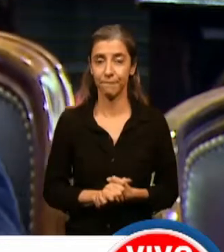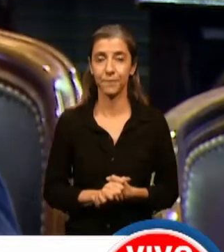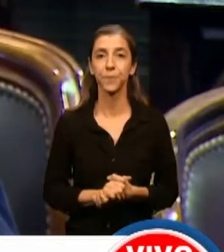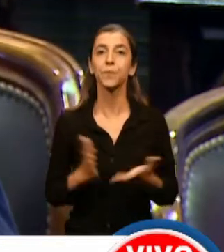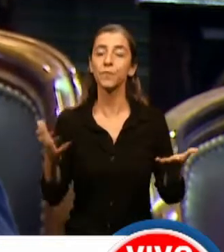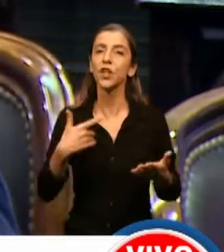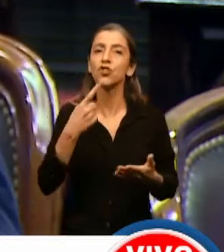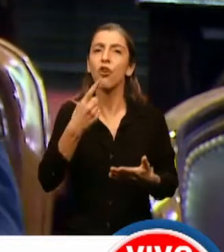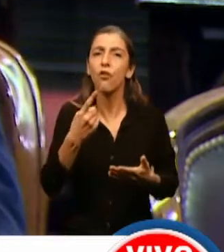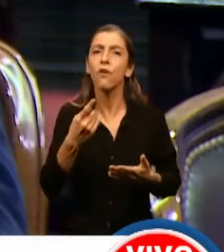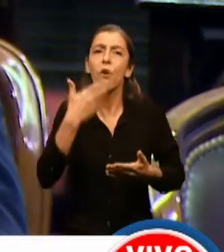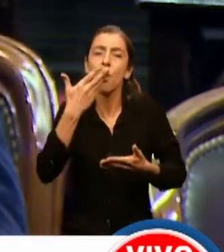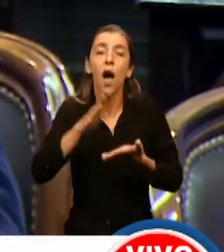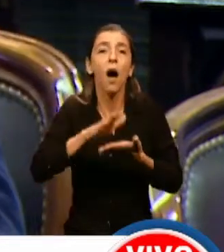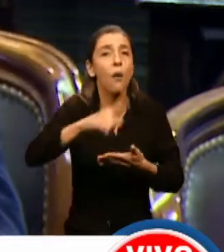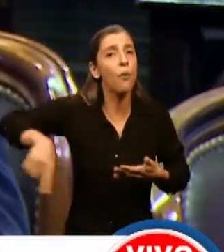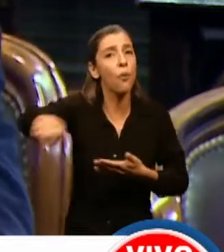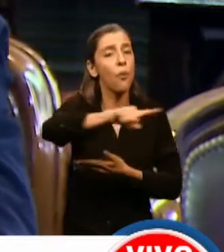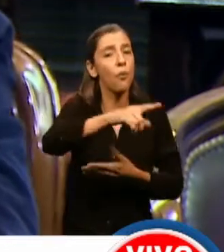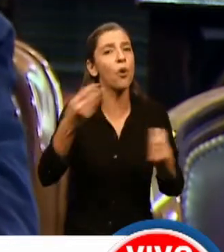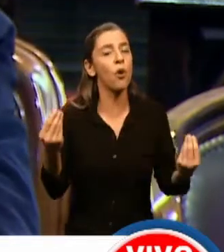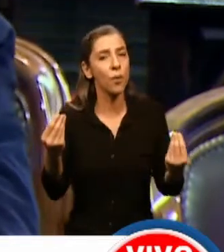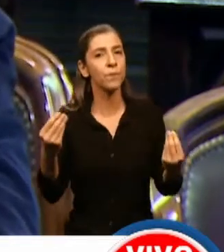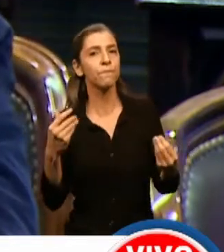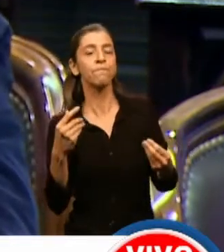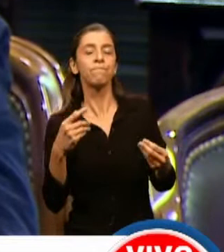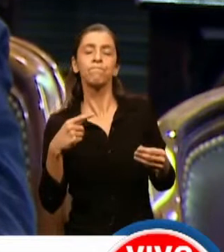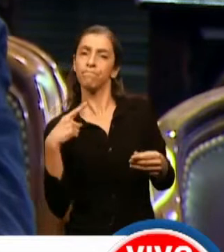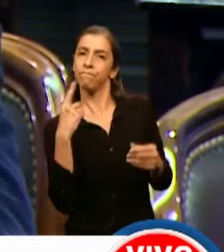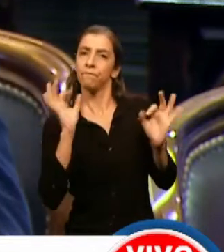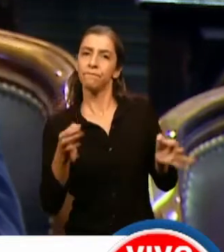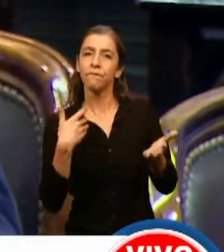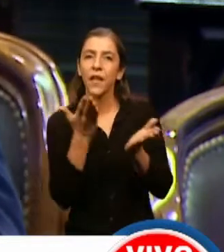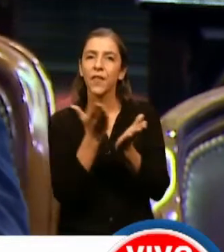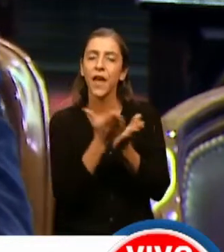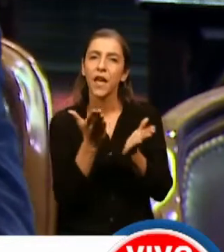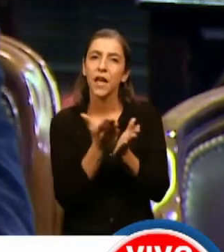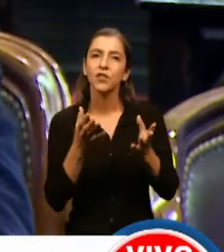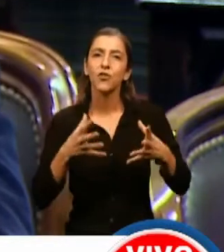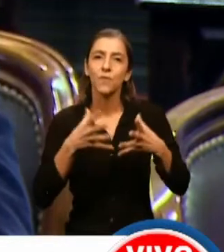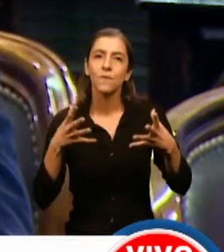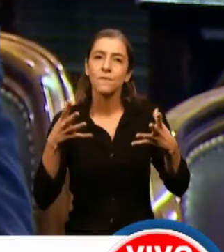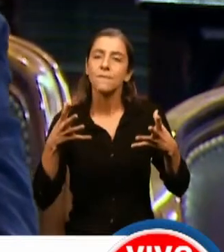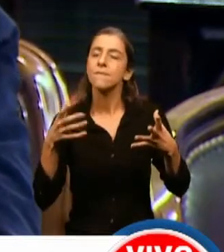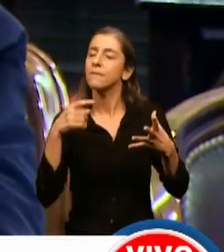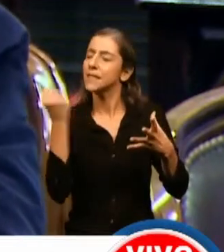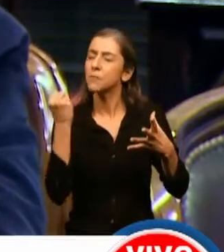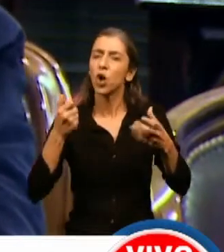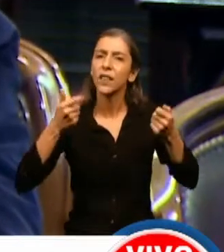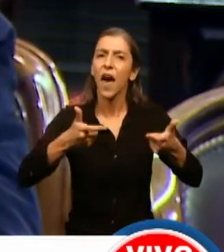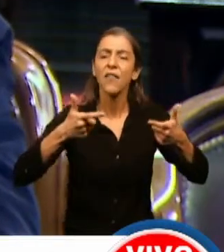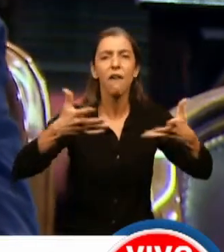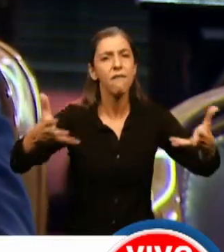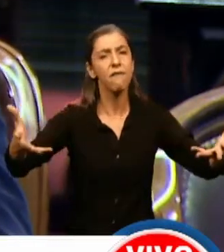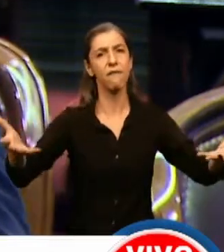Y digo esto, presidente, porque la ampliación de derechos también se construye haciendo